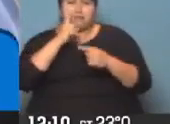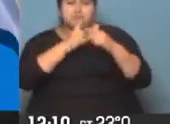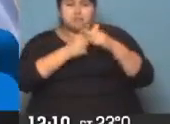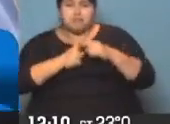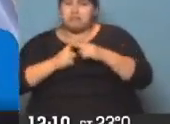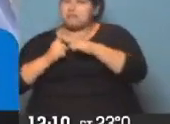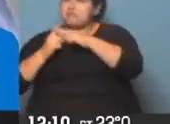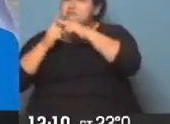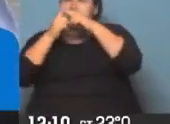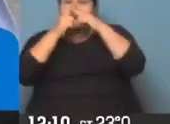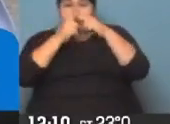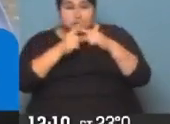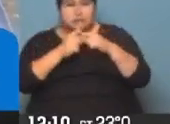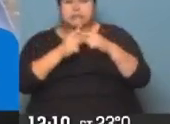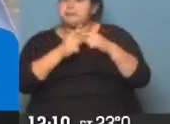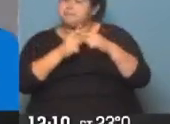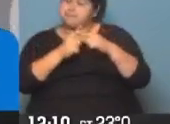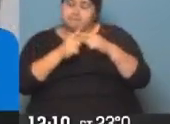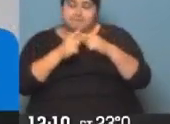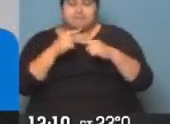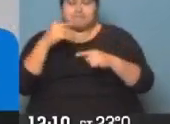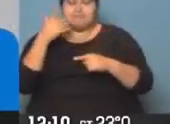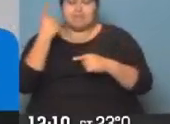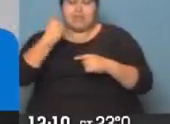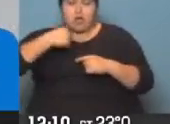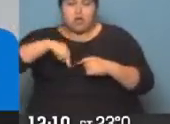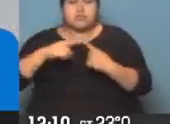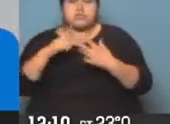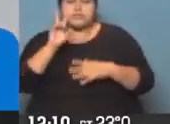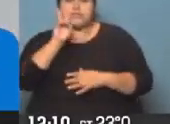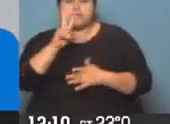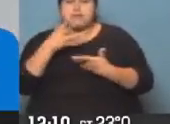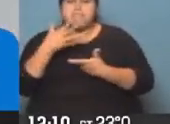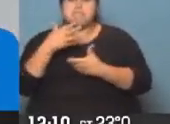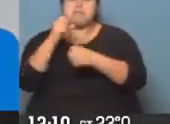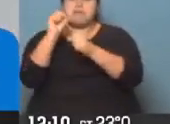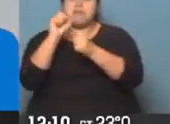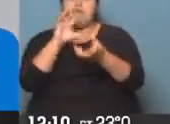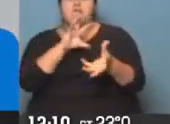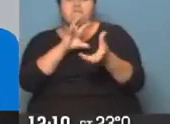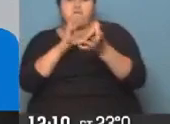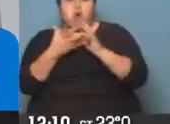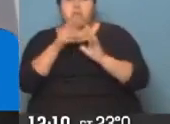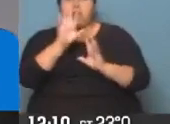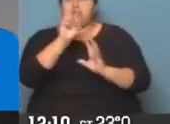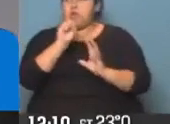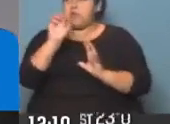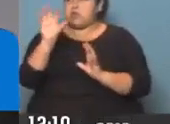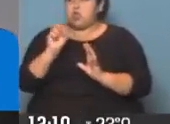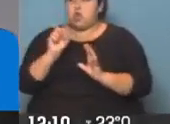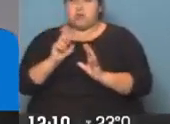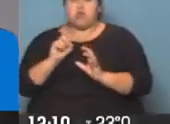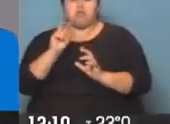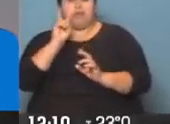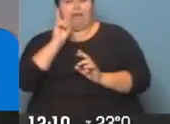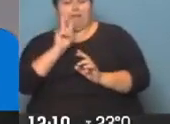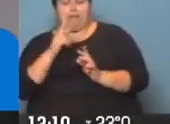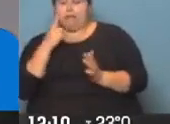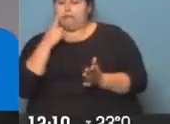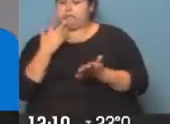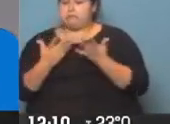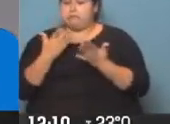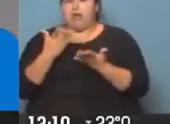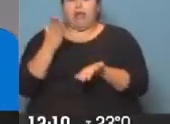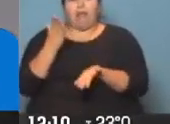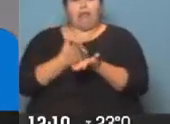medición que va más allá de los ingresos. Es decir, de esta forma tomamos diferentes derechos a los